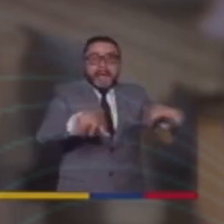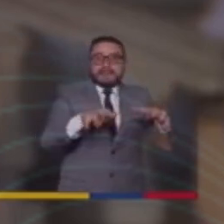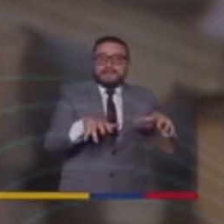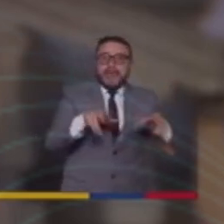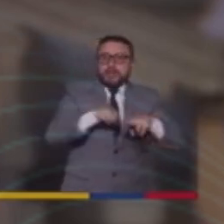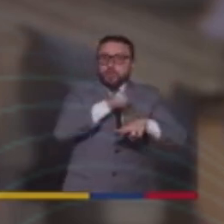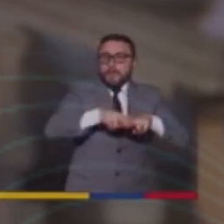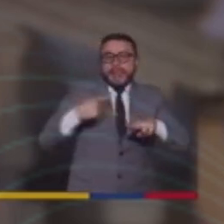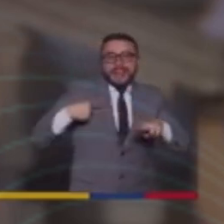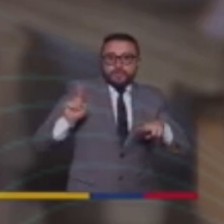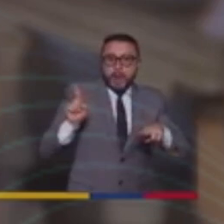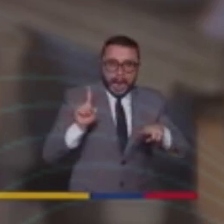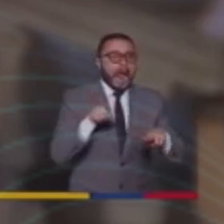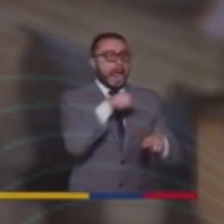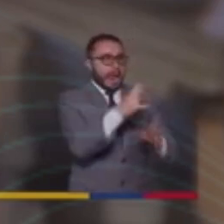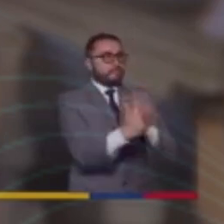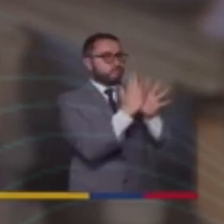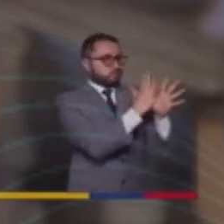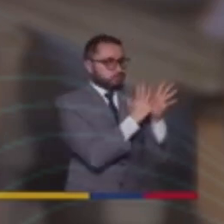su control.